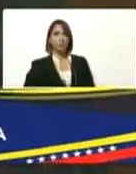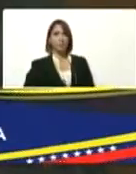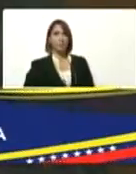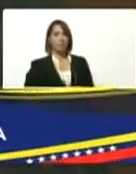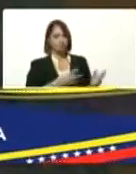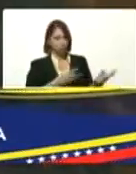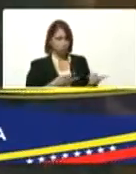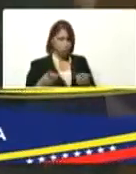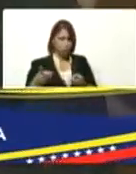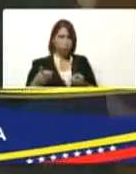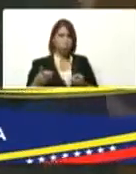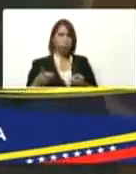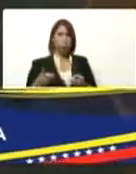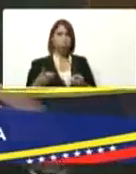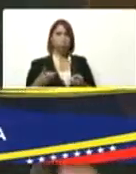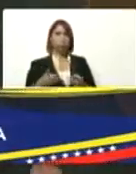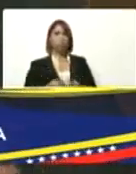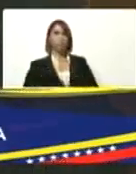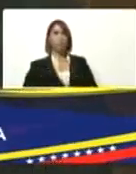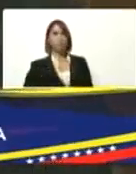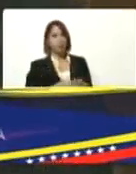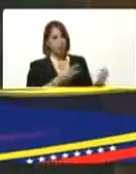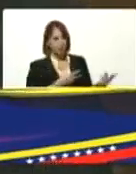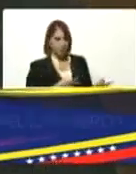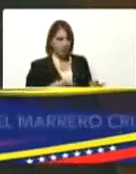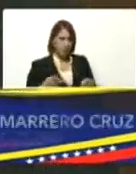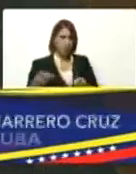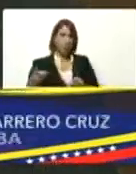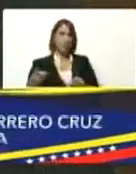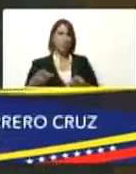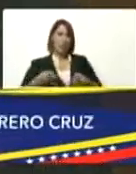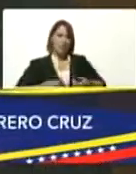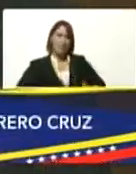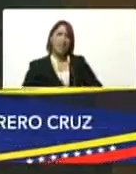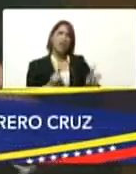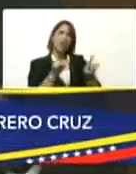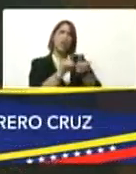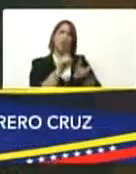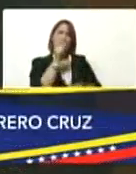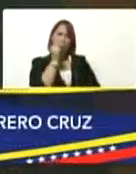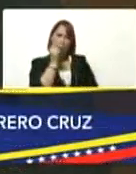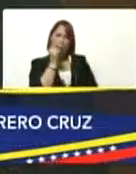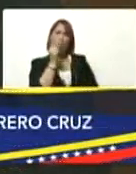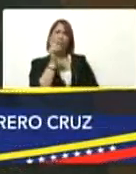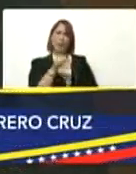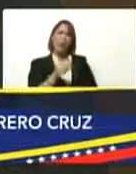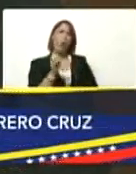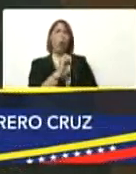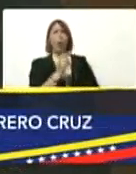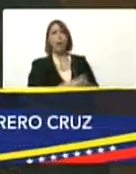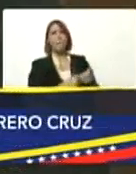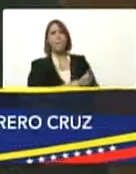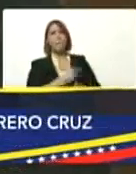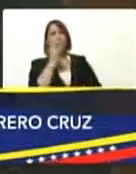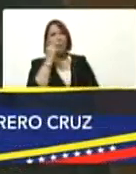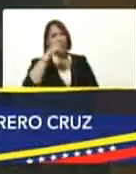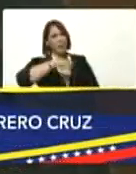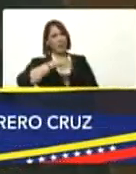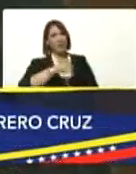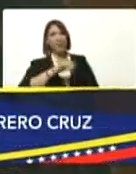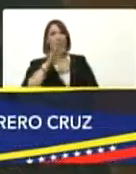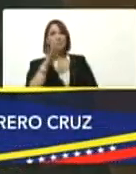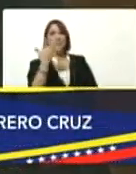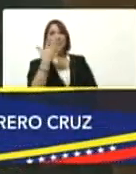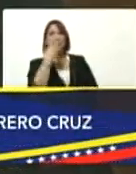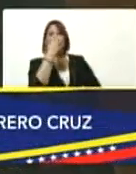dado, una acogida de hijo, de hermano. Yo le comentaba que esta es mi quinta visita